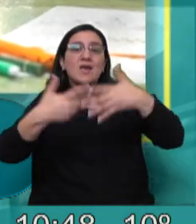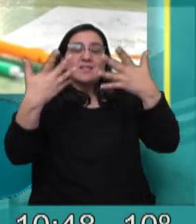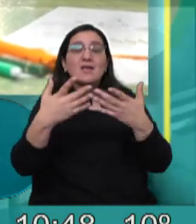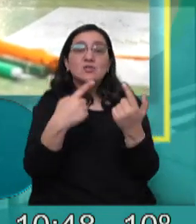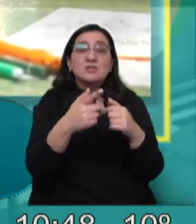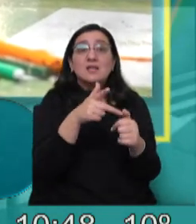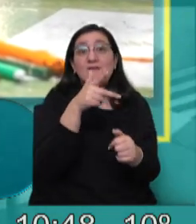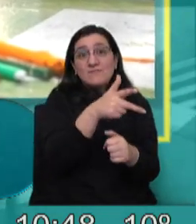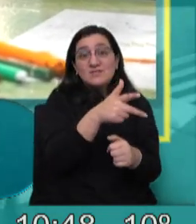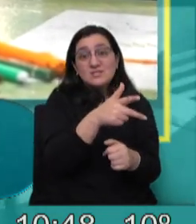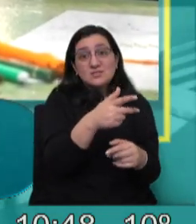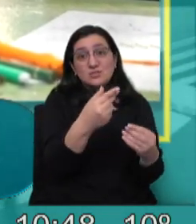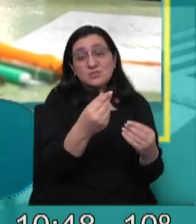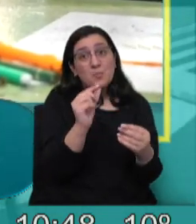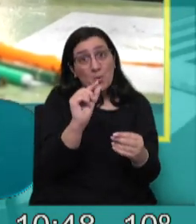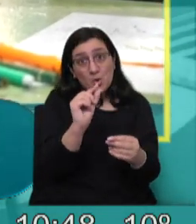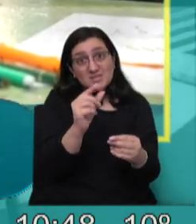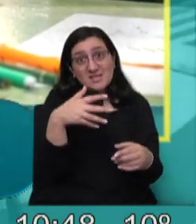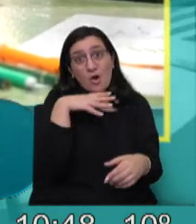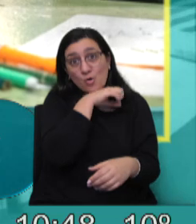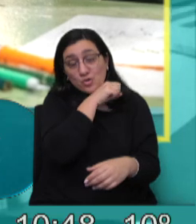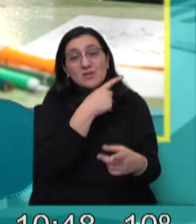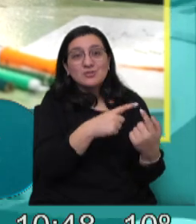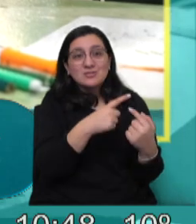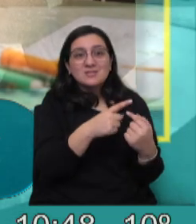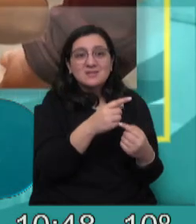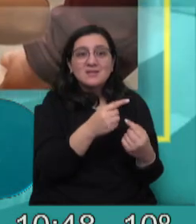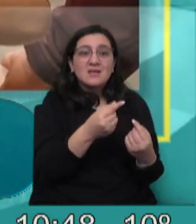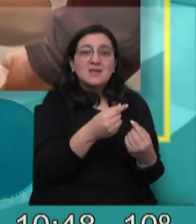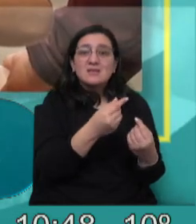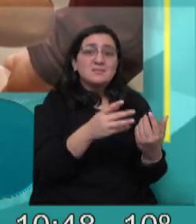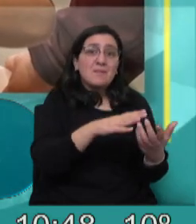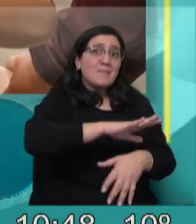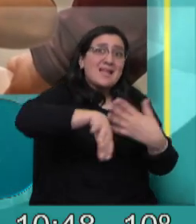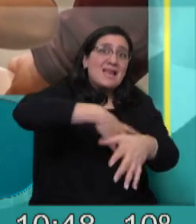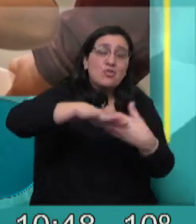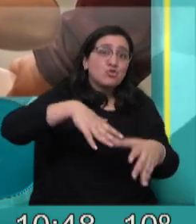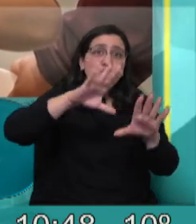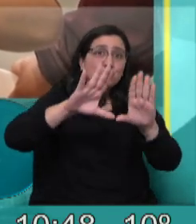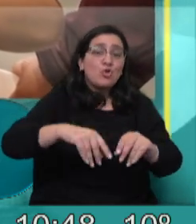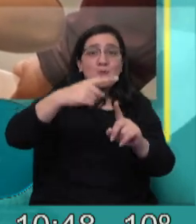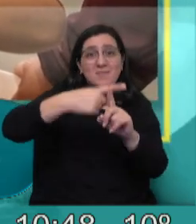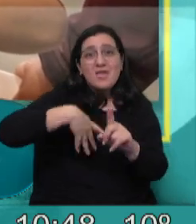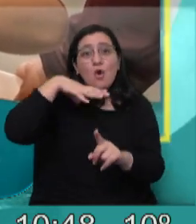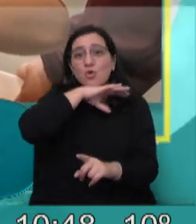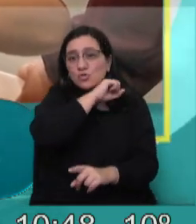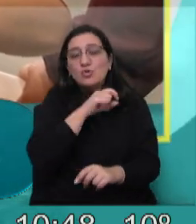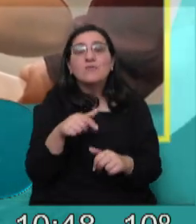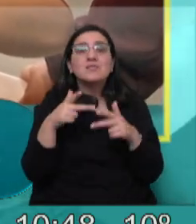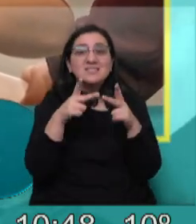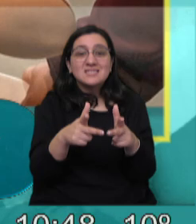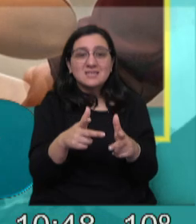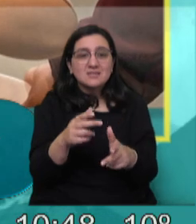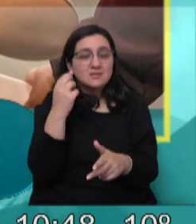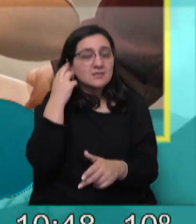fechas son finitas en agosto y vamos mechando por todo agosto. Todo agosto hay celebraciones. Una cosita nada más que tú decías al pasar, pero